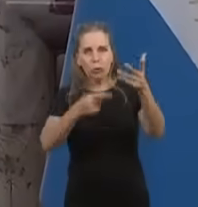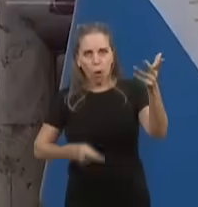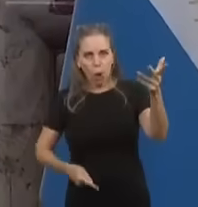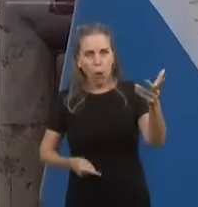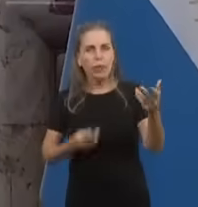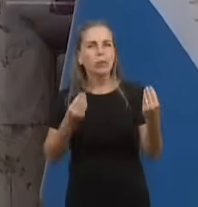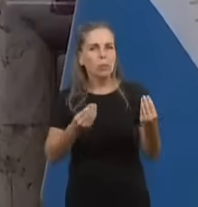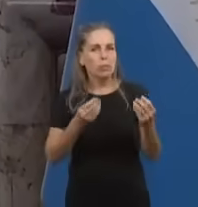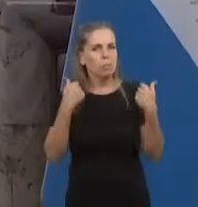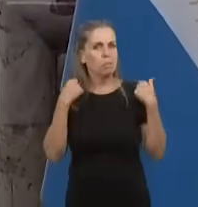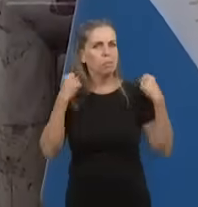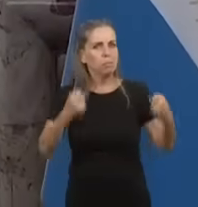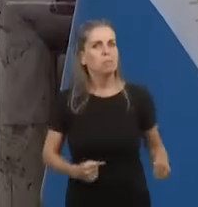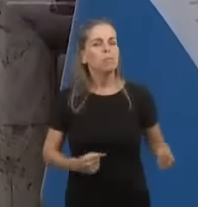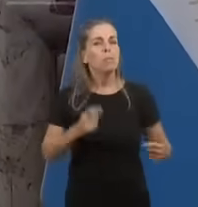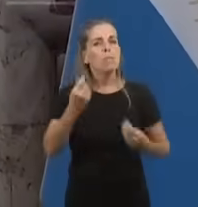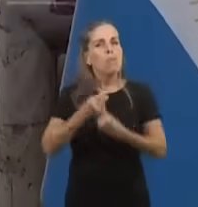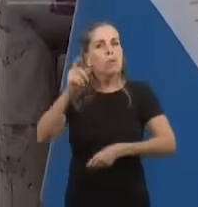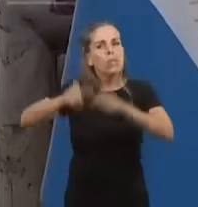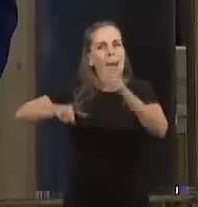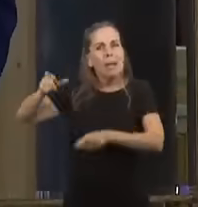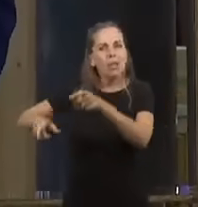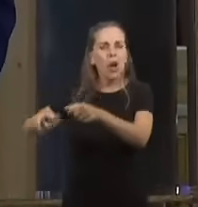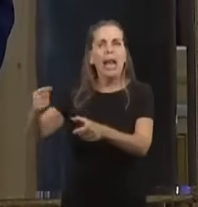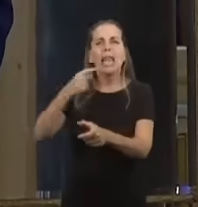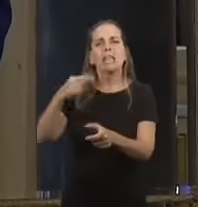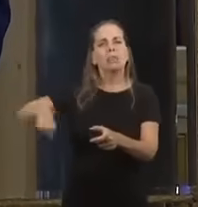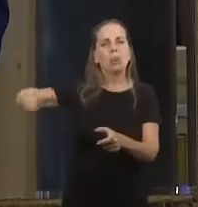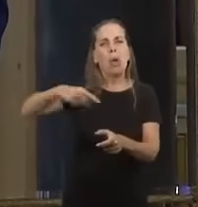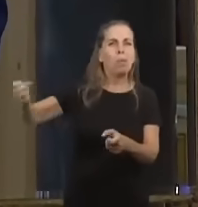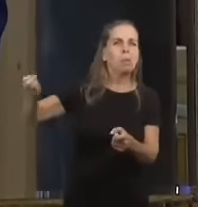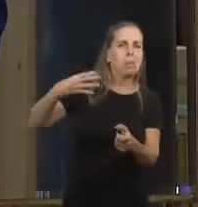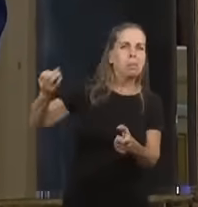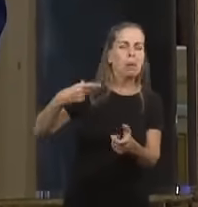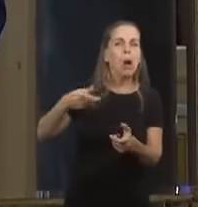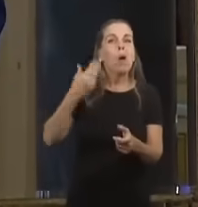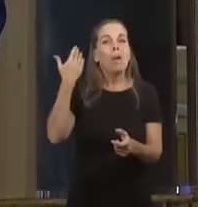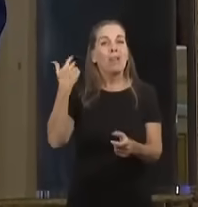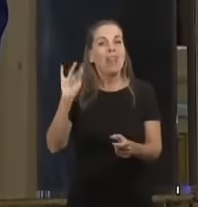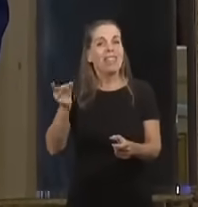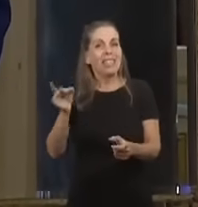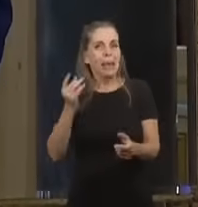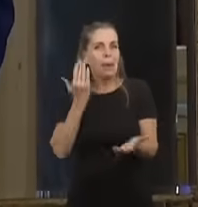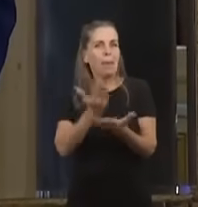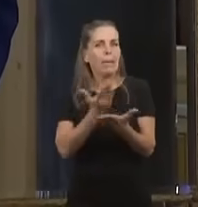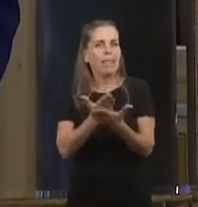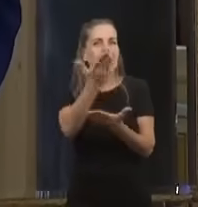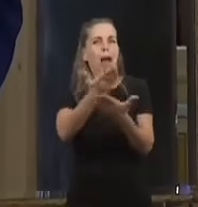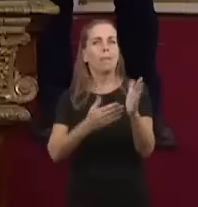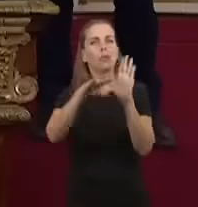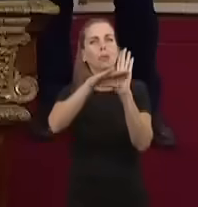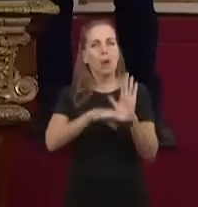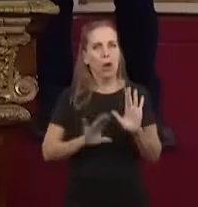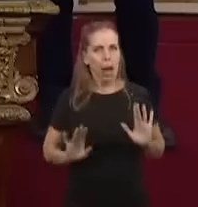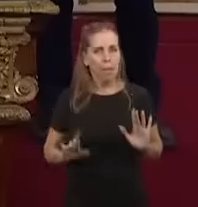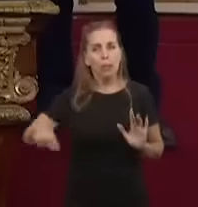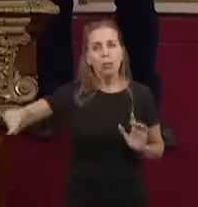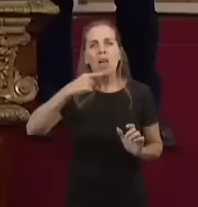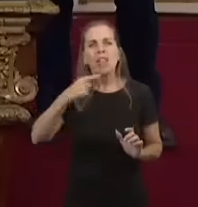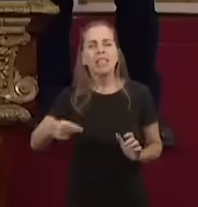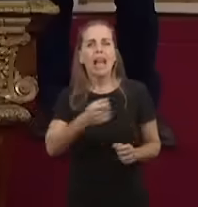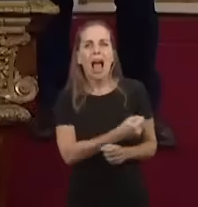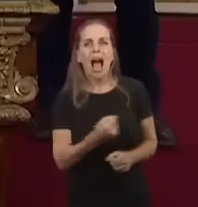diagnósticos ominosos quec dieron cuando presentábamos nuestro programa en diciembre decían que hacer un ajuste de más de un